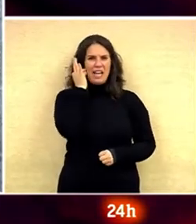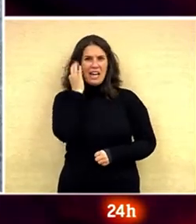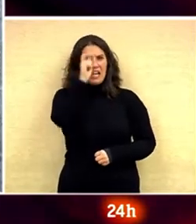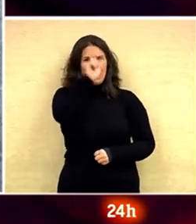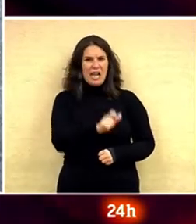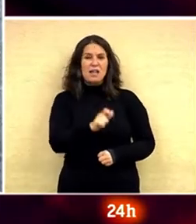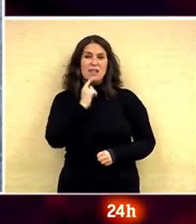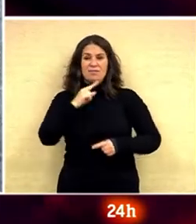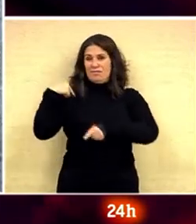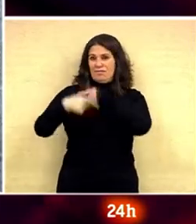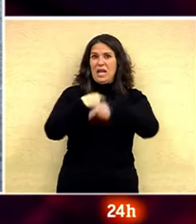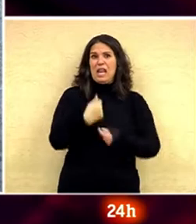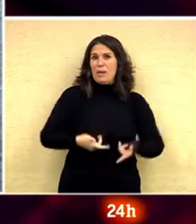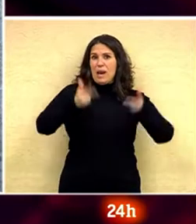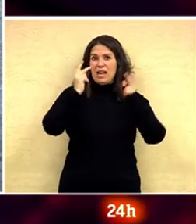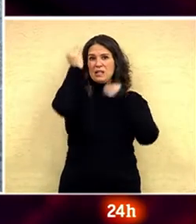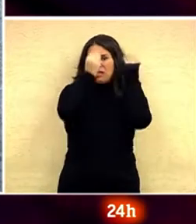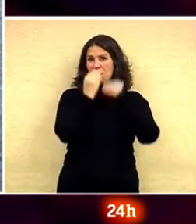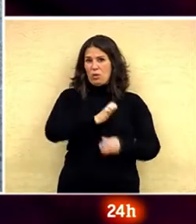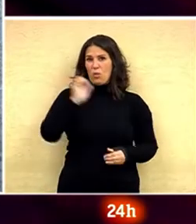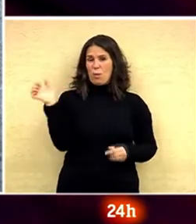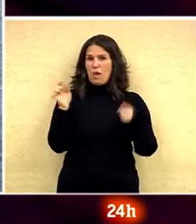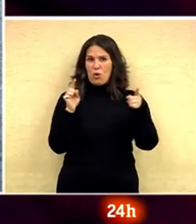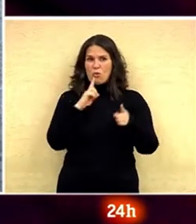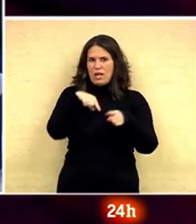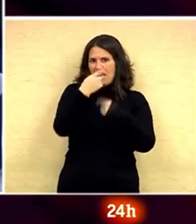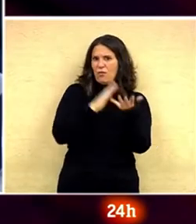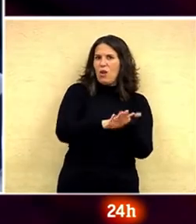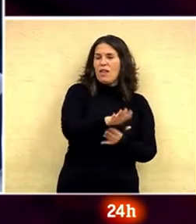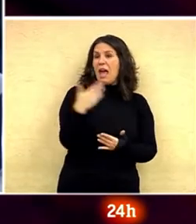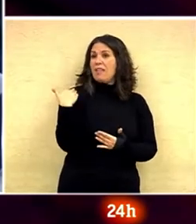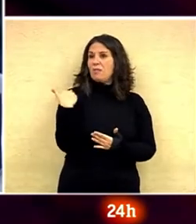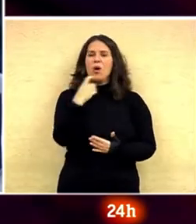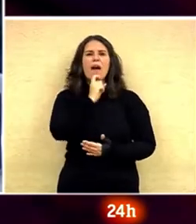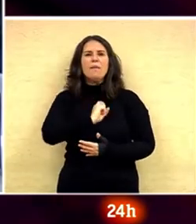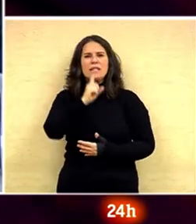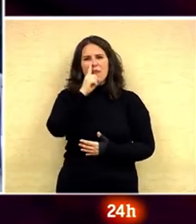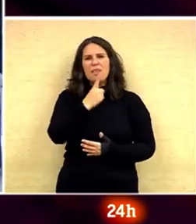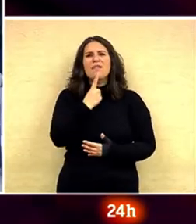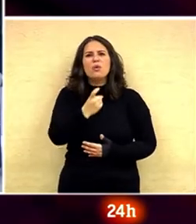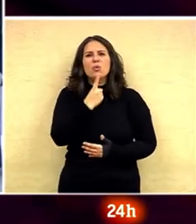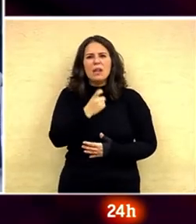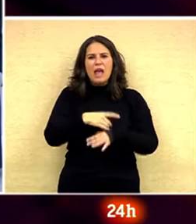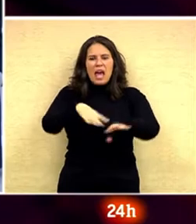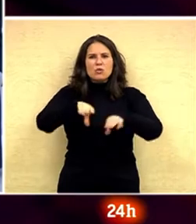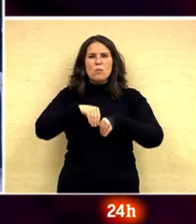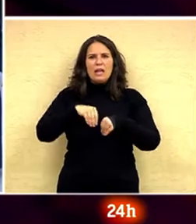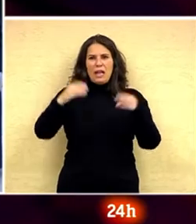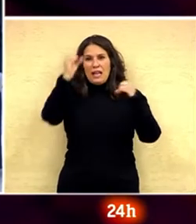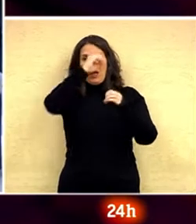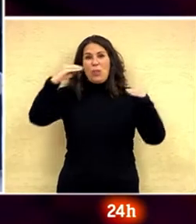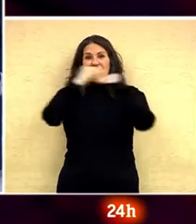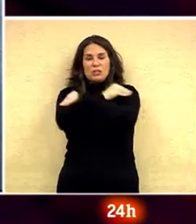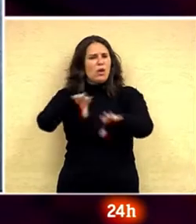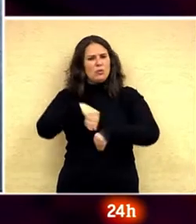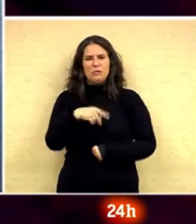Applebaum, heredera de las corrientes liberales del pensamiento europeo, nos ha advertido recientemente de la dificultad de asumir el disenso y